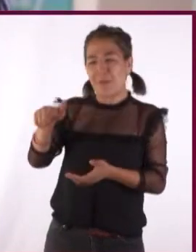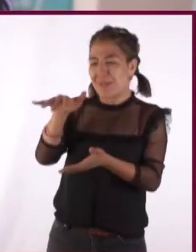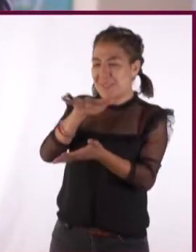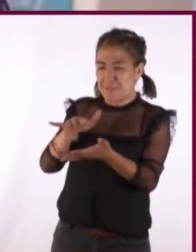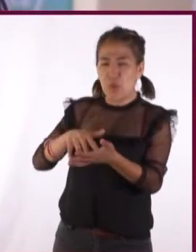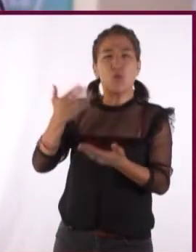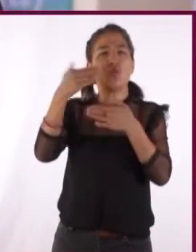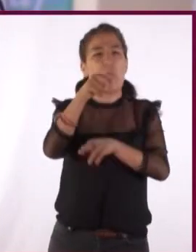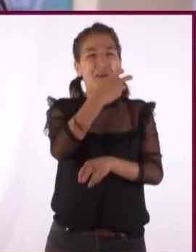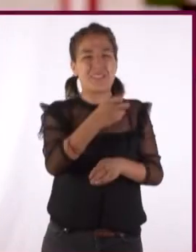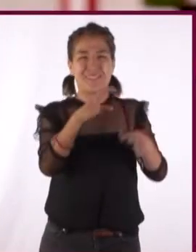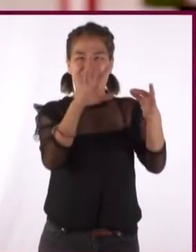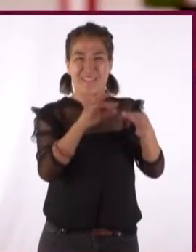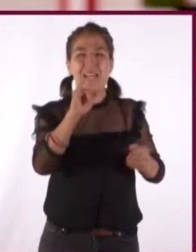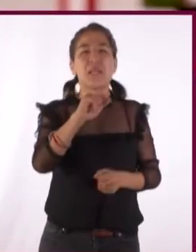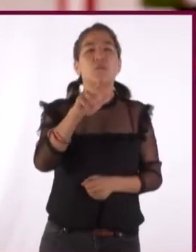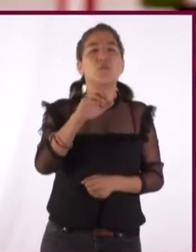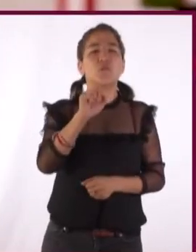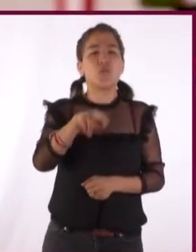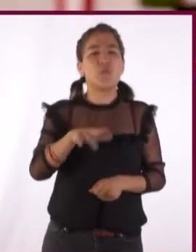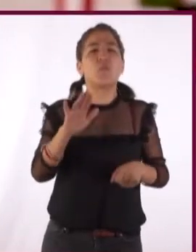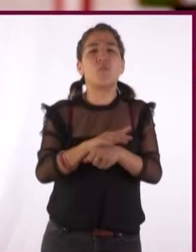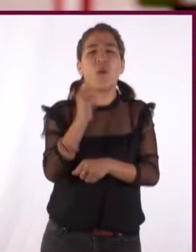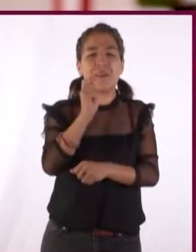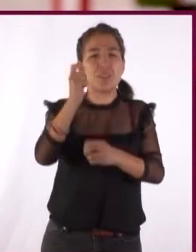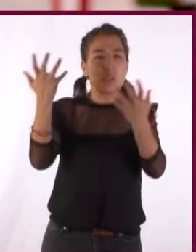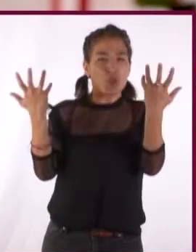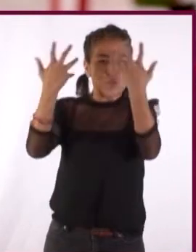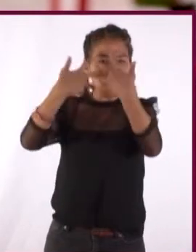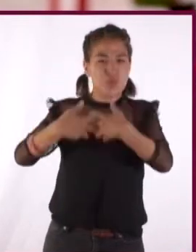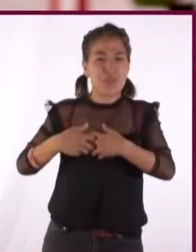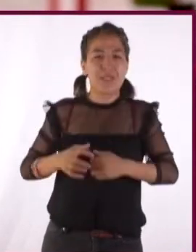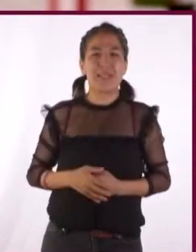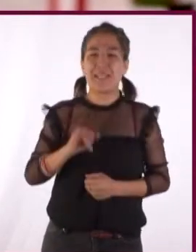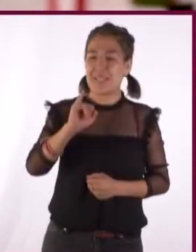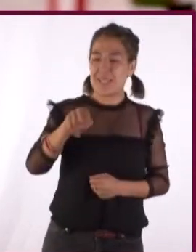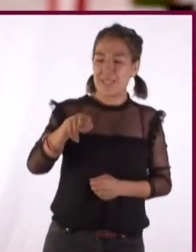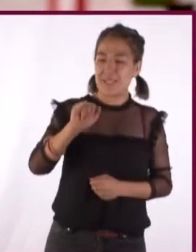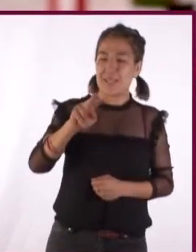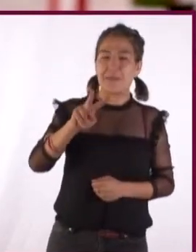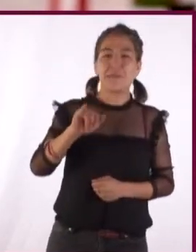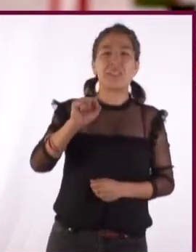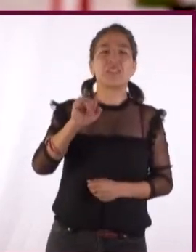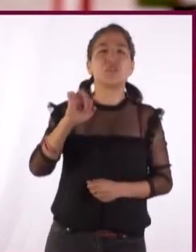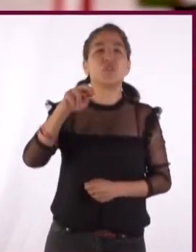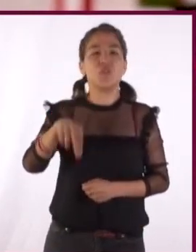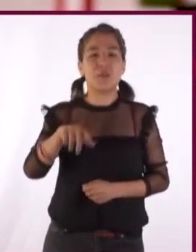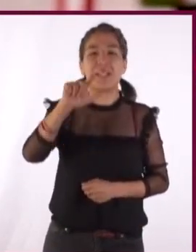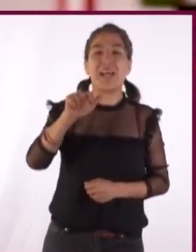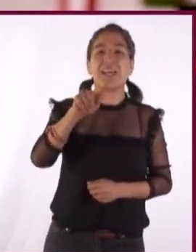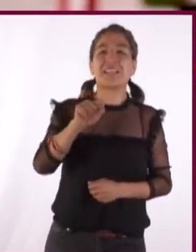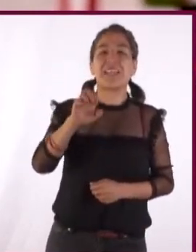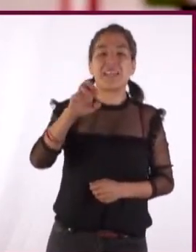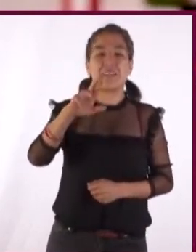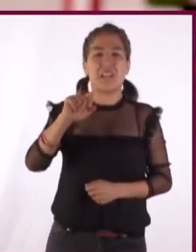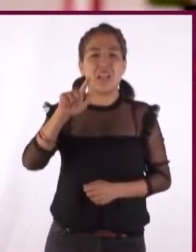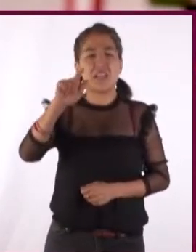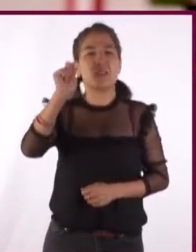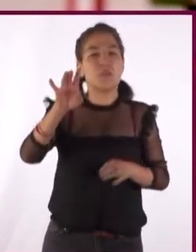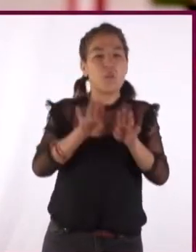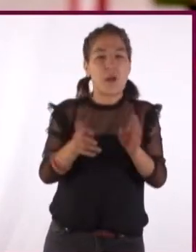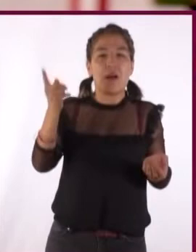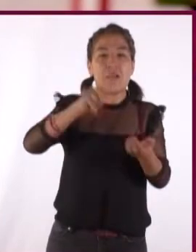una explicación de esa ilusión y dice que esto ocurre por un proceso llamado inhibición lateral. Se trata básicamente de que a las